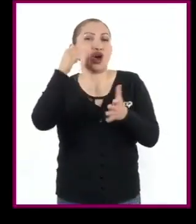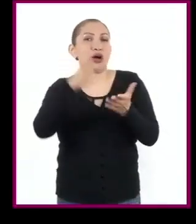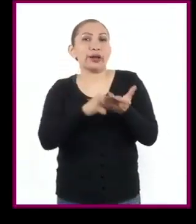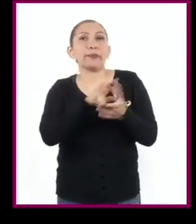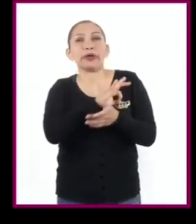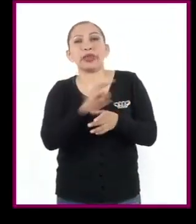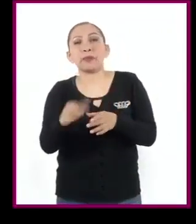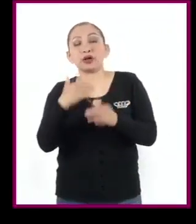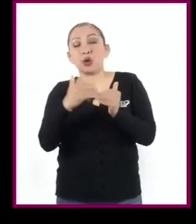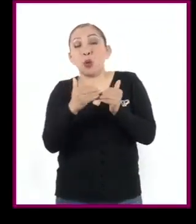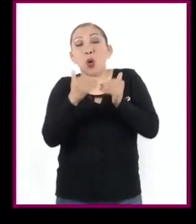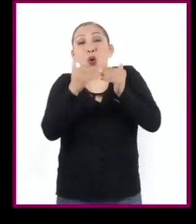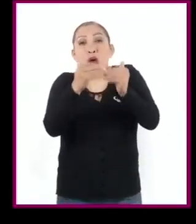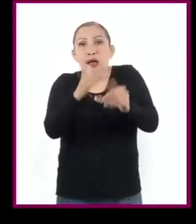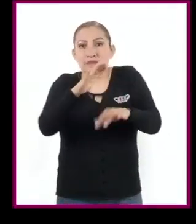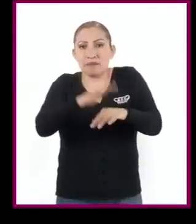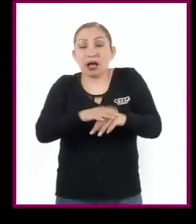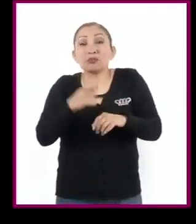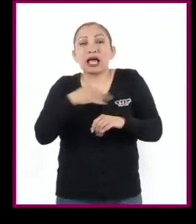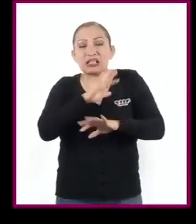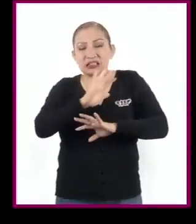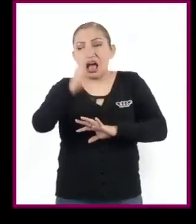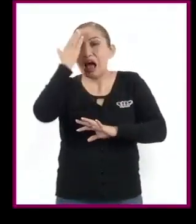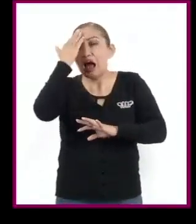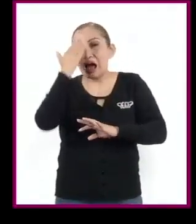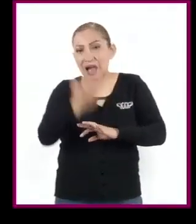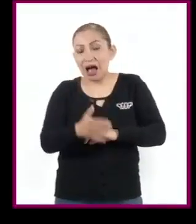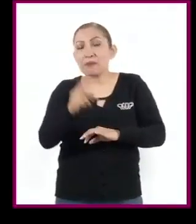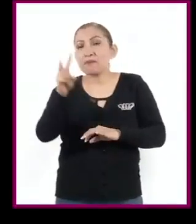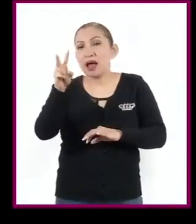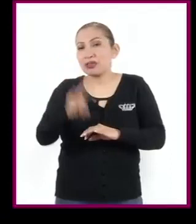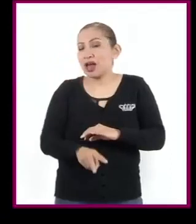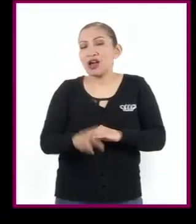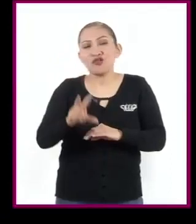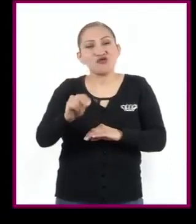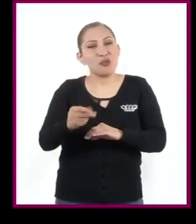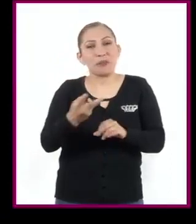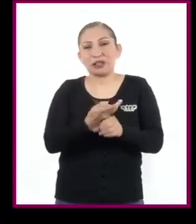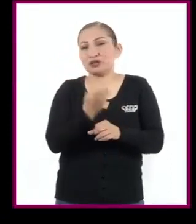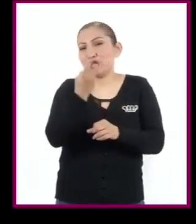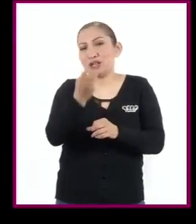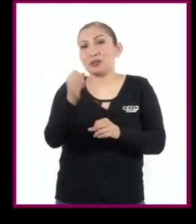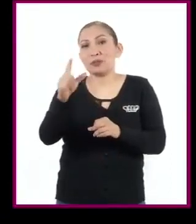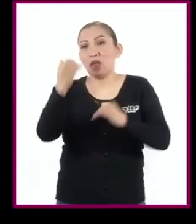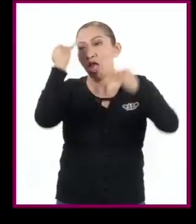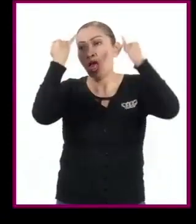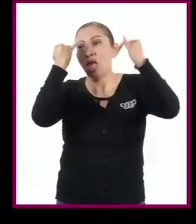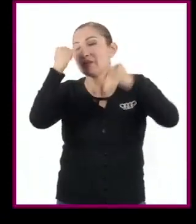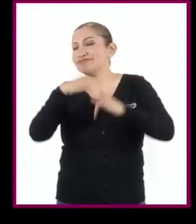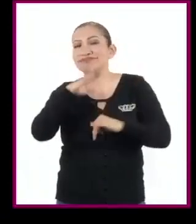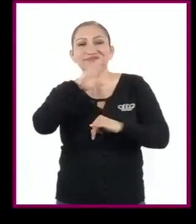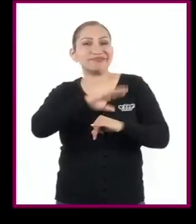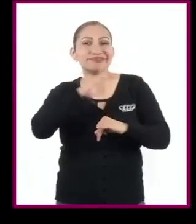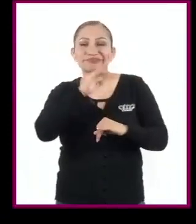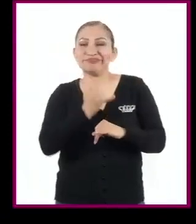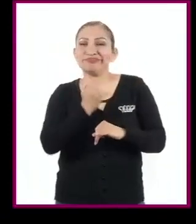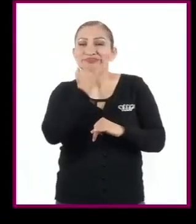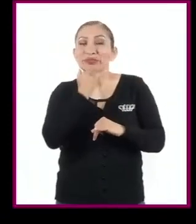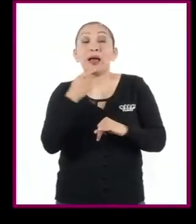nos podemos adelantar un poco porque ya sabemos que en realidad no ocurrió todo lo que él esperaba.